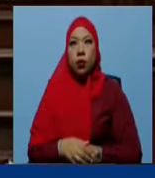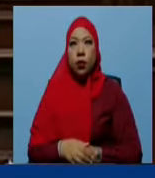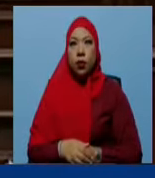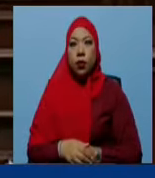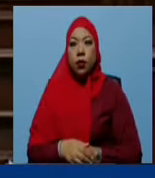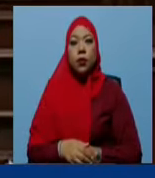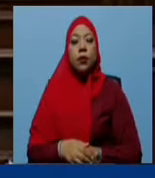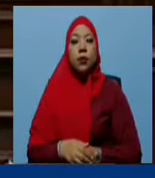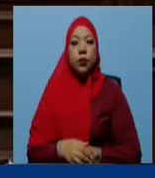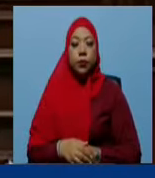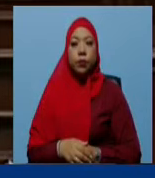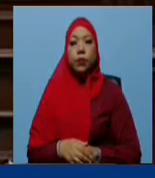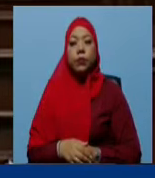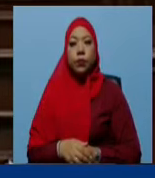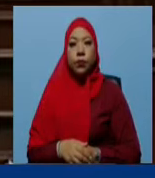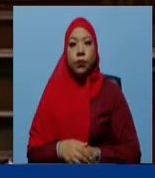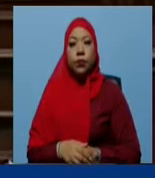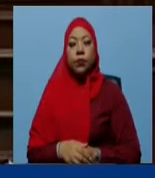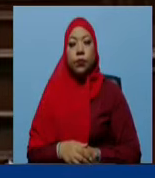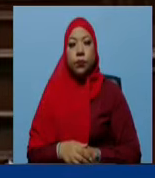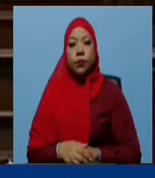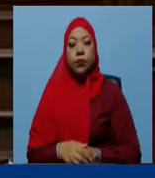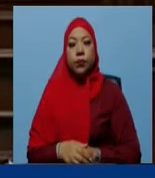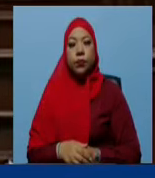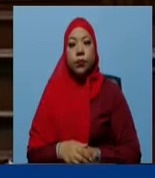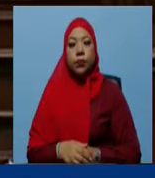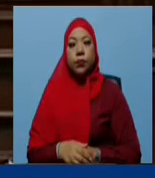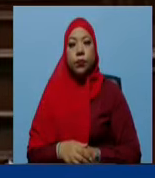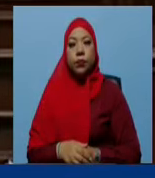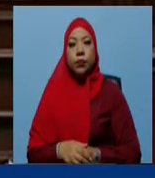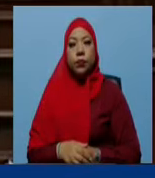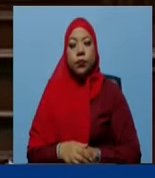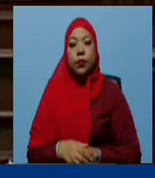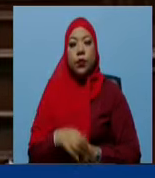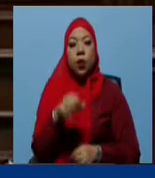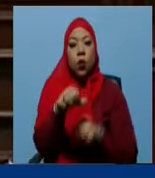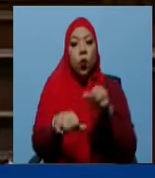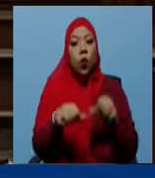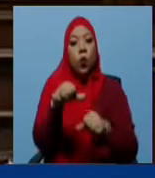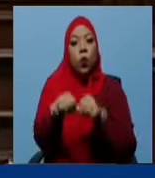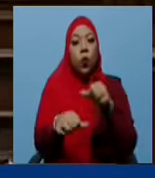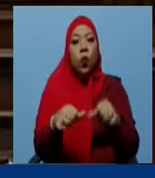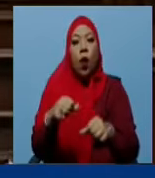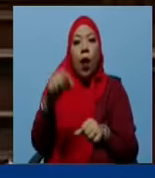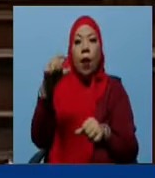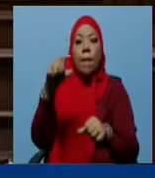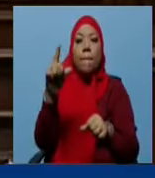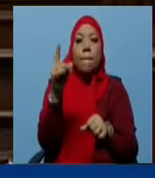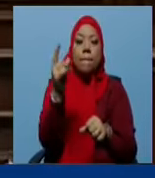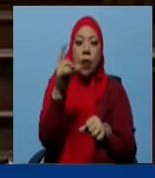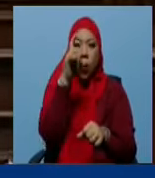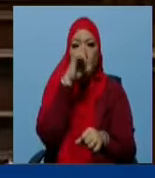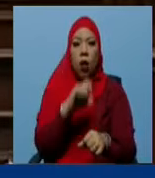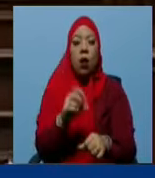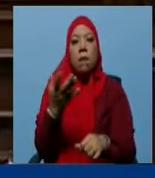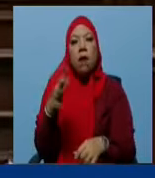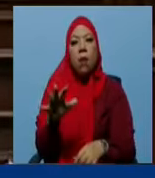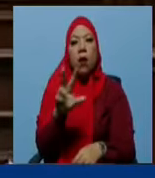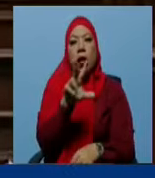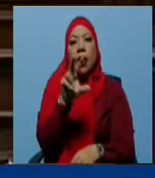Y dícese que al pasar menos de un siglo, ya había 30 millones